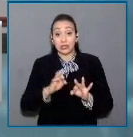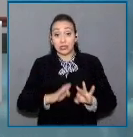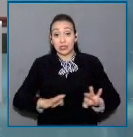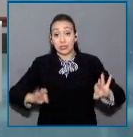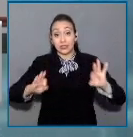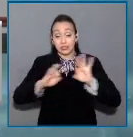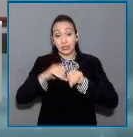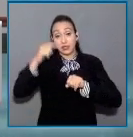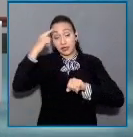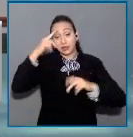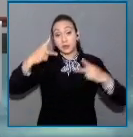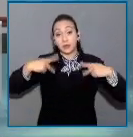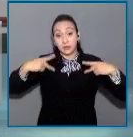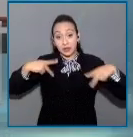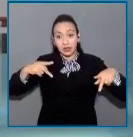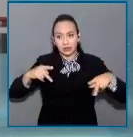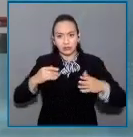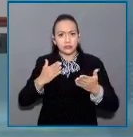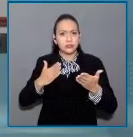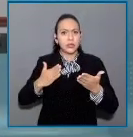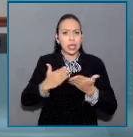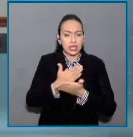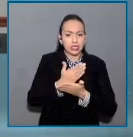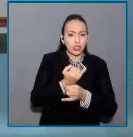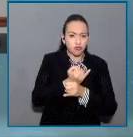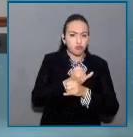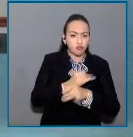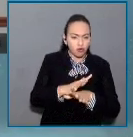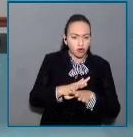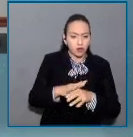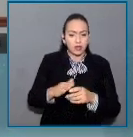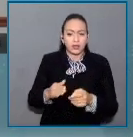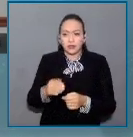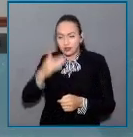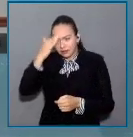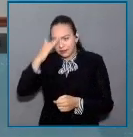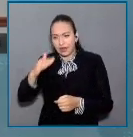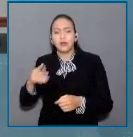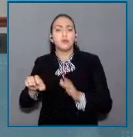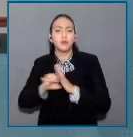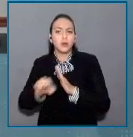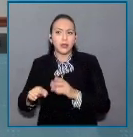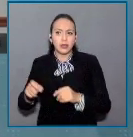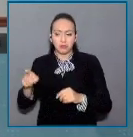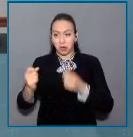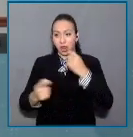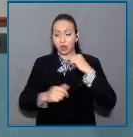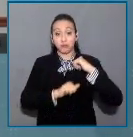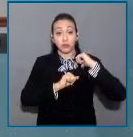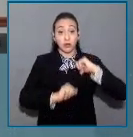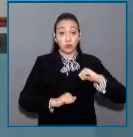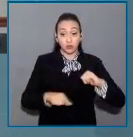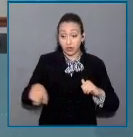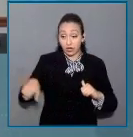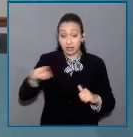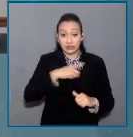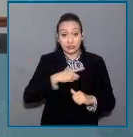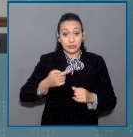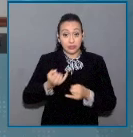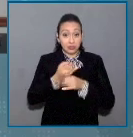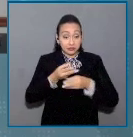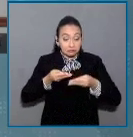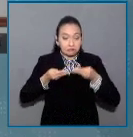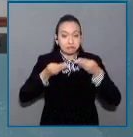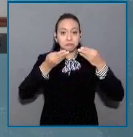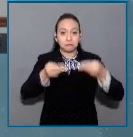puede consultarse si las autoridades pueden o si las autoridades deben de proteger los derechos humanos, pues